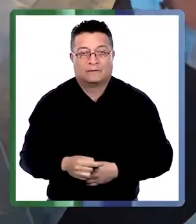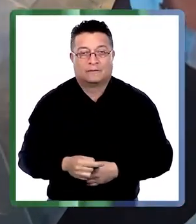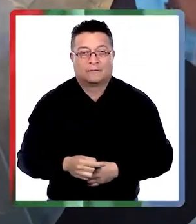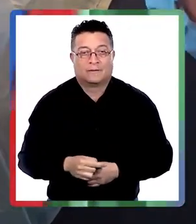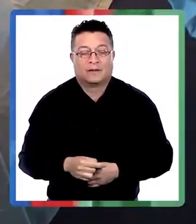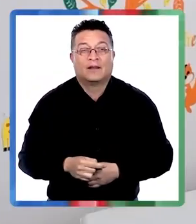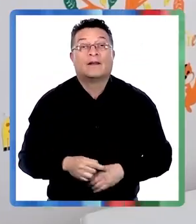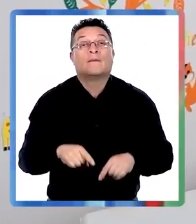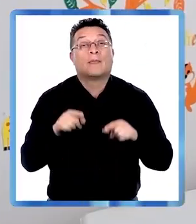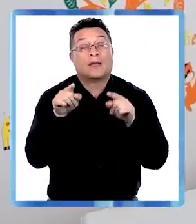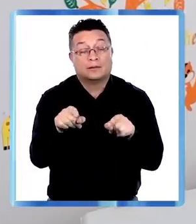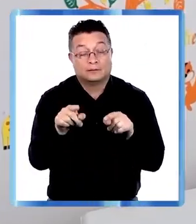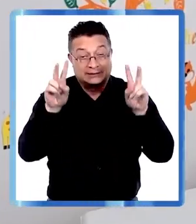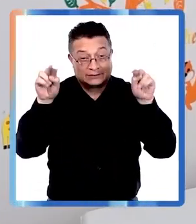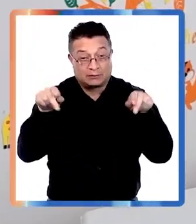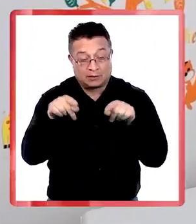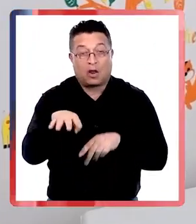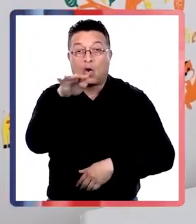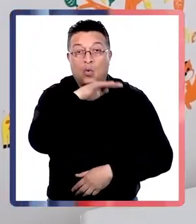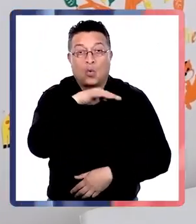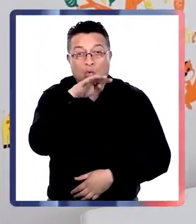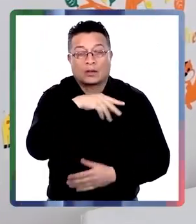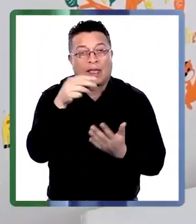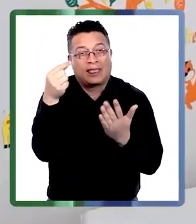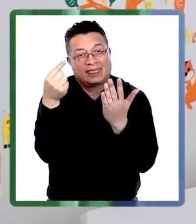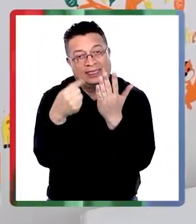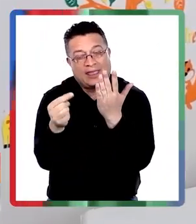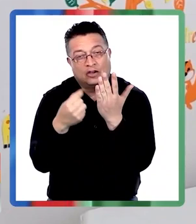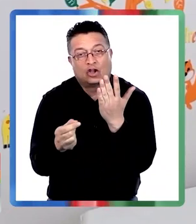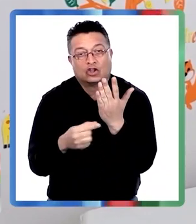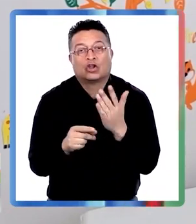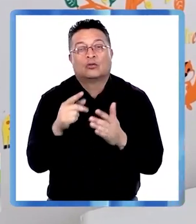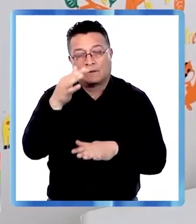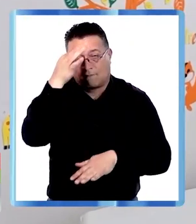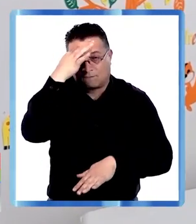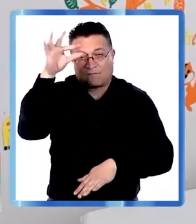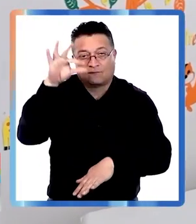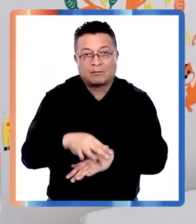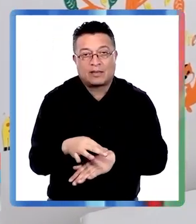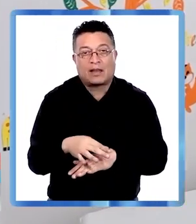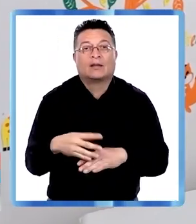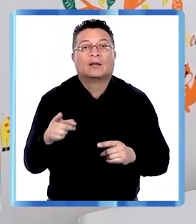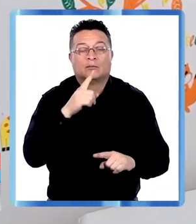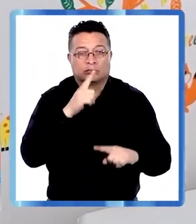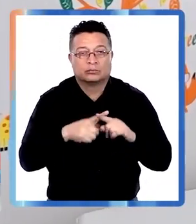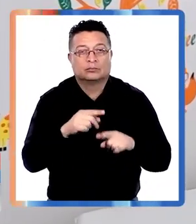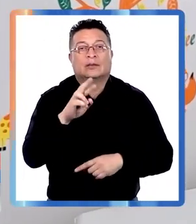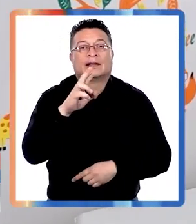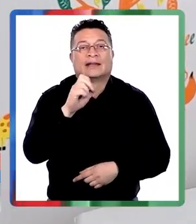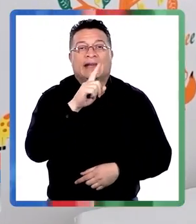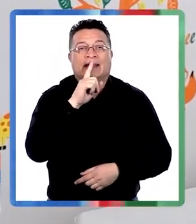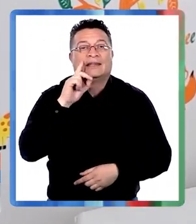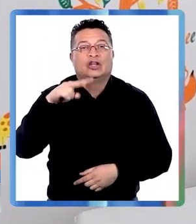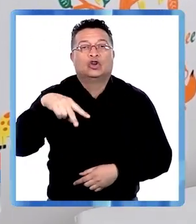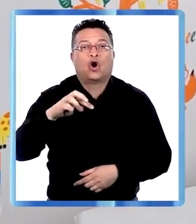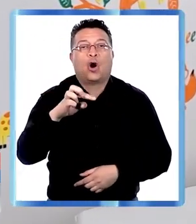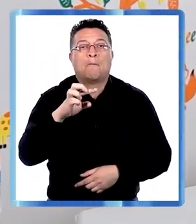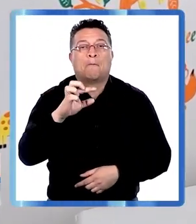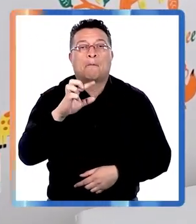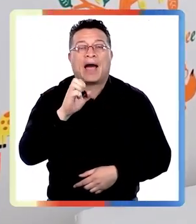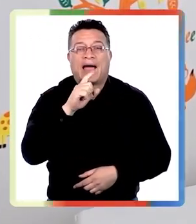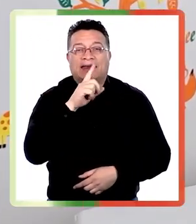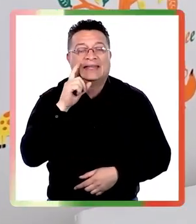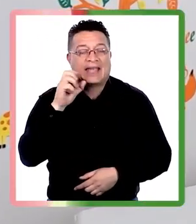amplio. En este caso lo vamos a utilizar para el diagnóstico de una enfermedad que se llama retinopatía del